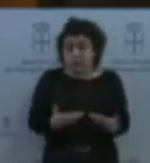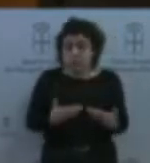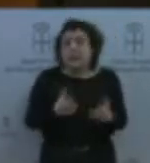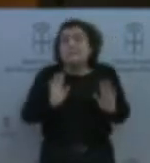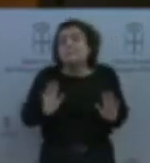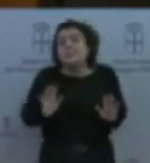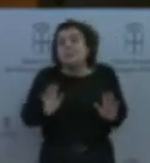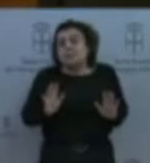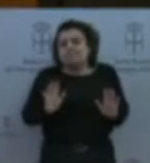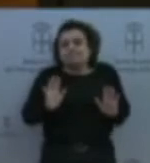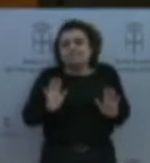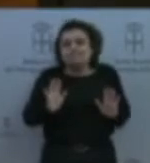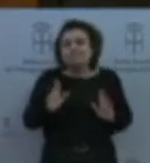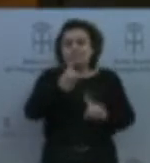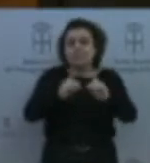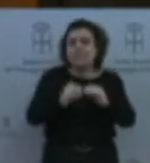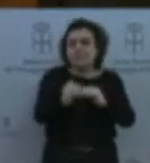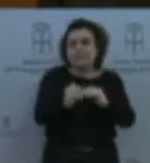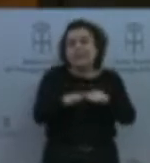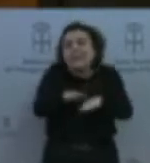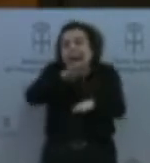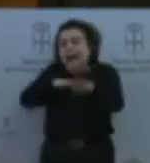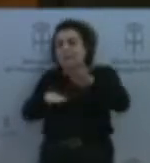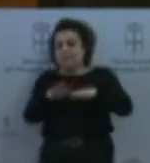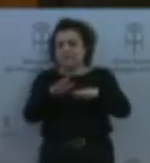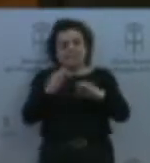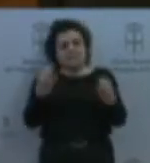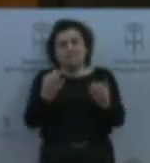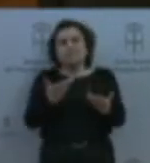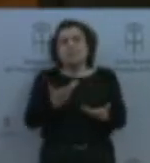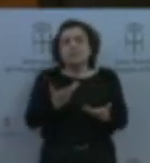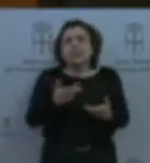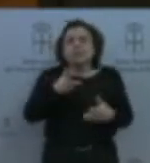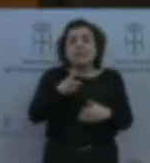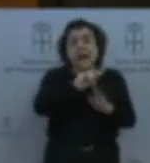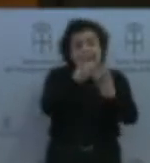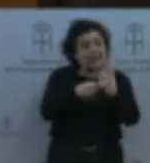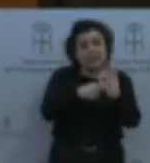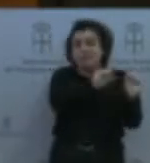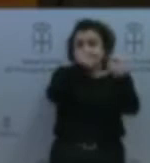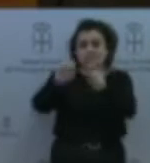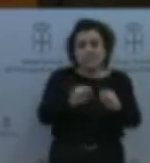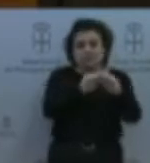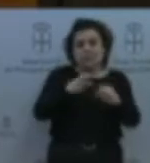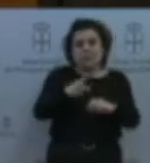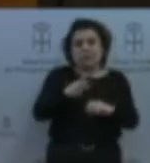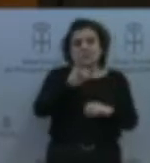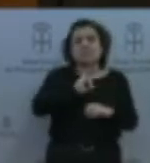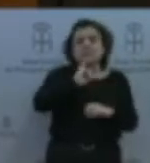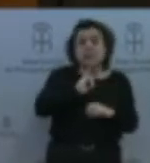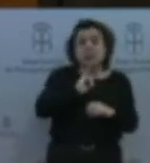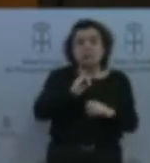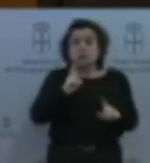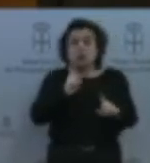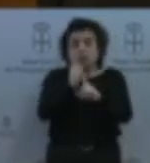ley que proteja los derechos de los y les falantes estamos indefensos ante los ataques de la ultraderecha, como está quedando claro en este Parlamento.